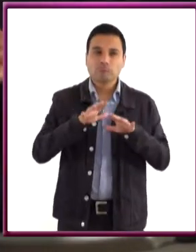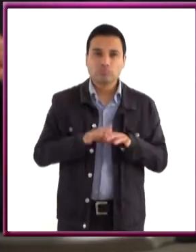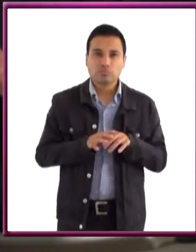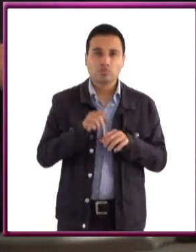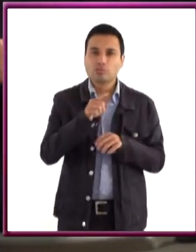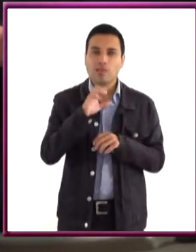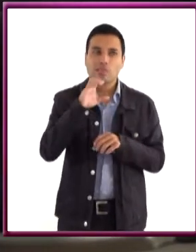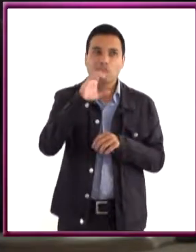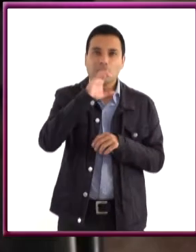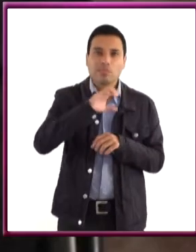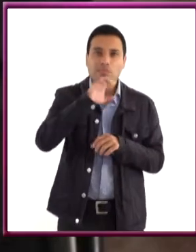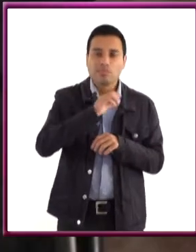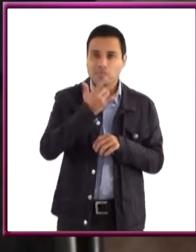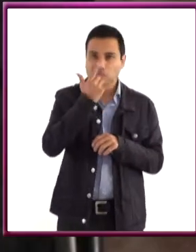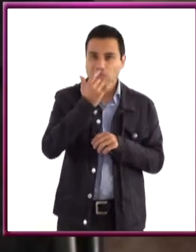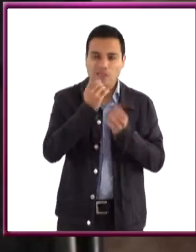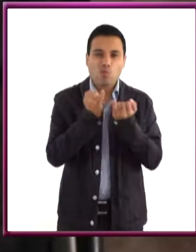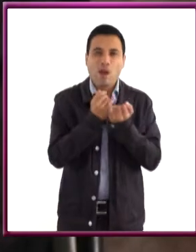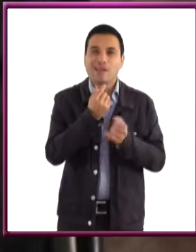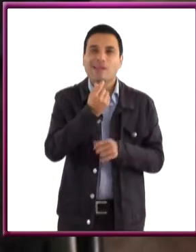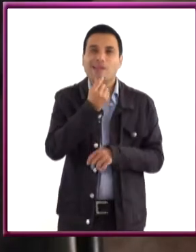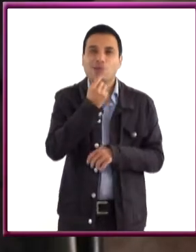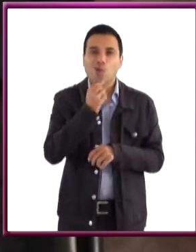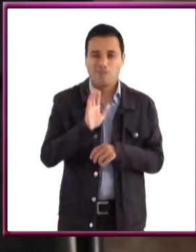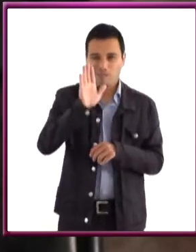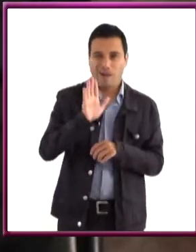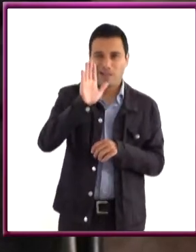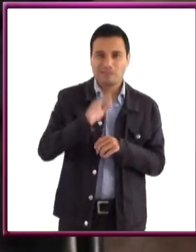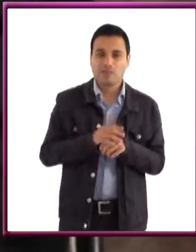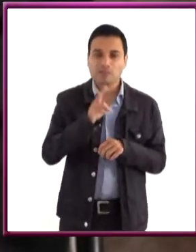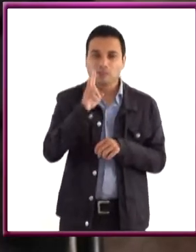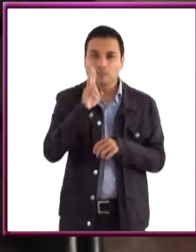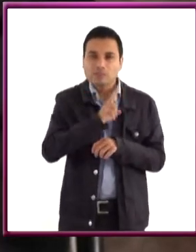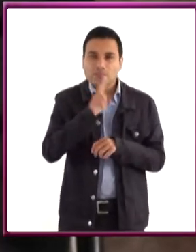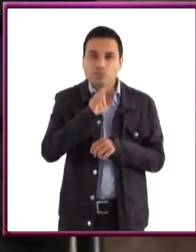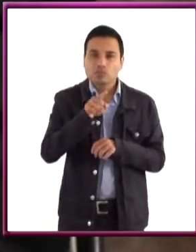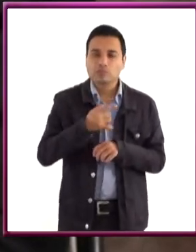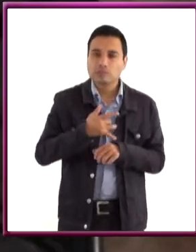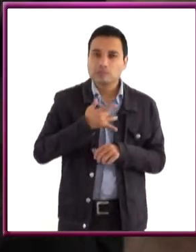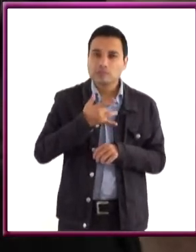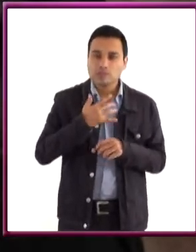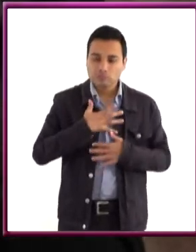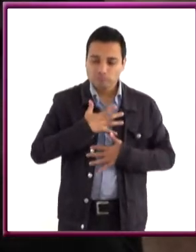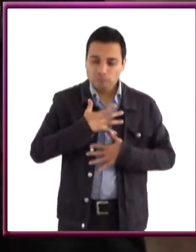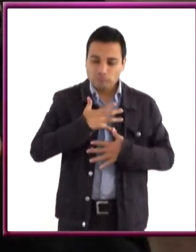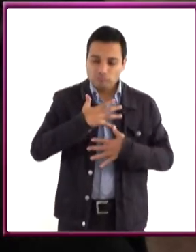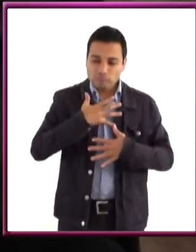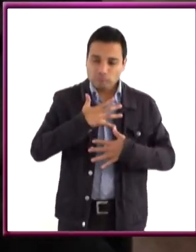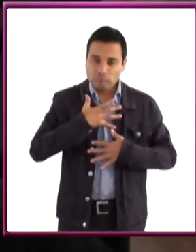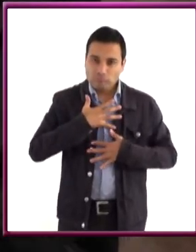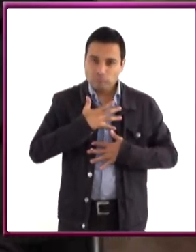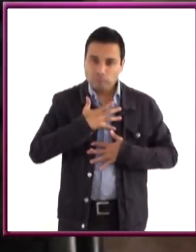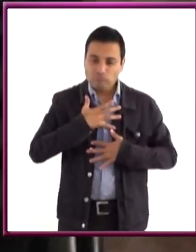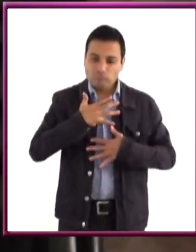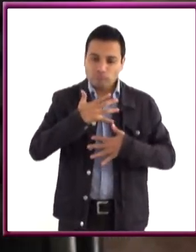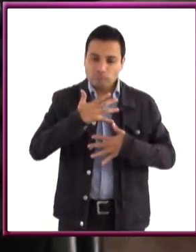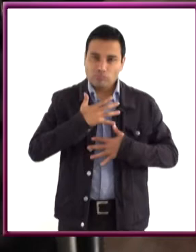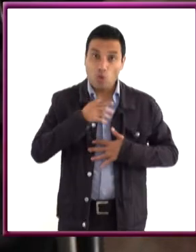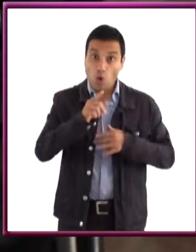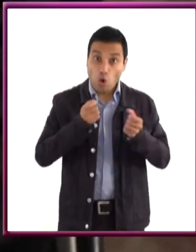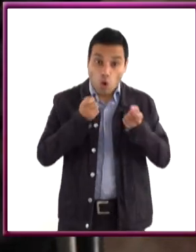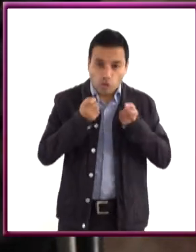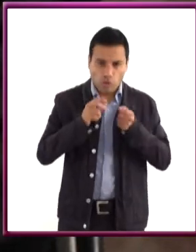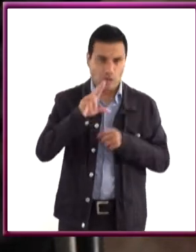científico curioso, como si fueran un niño que nunca antes había visto la respiración, y traten de ubicar cómo están respirando, sin tratar